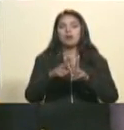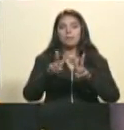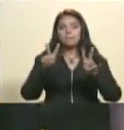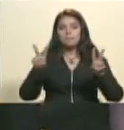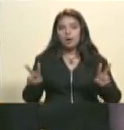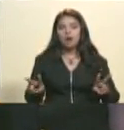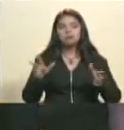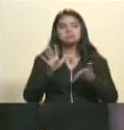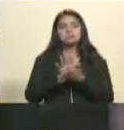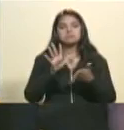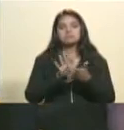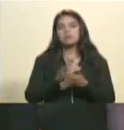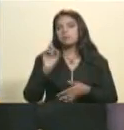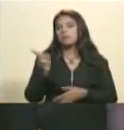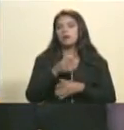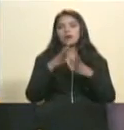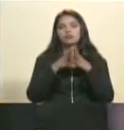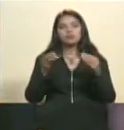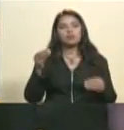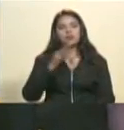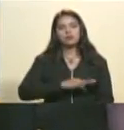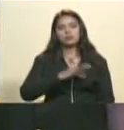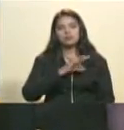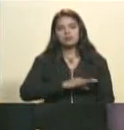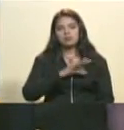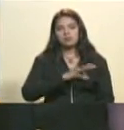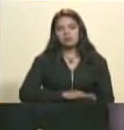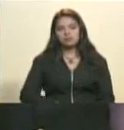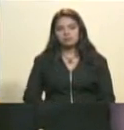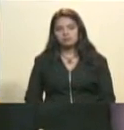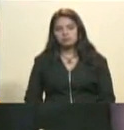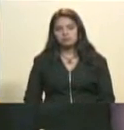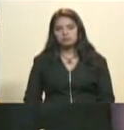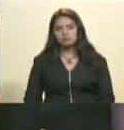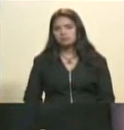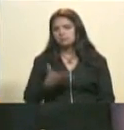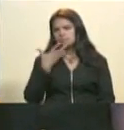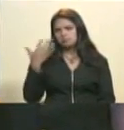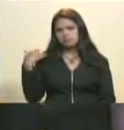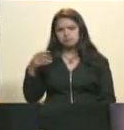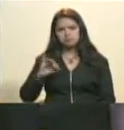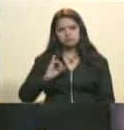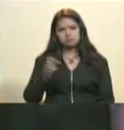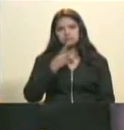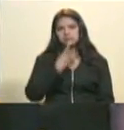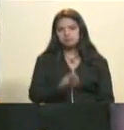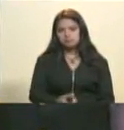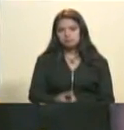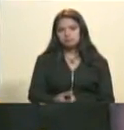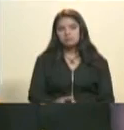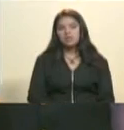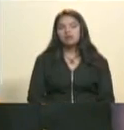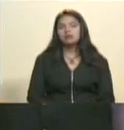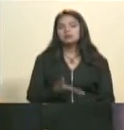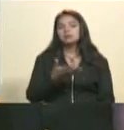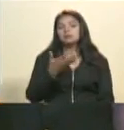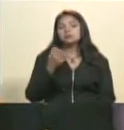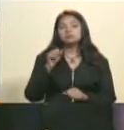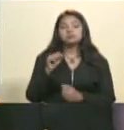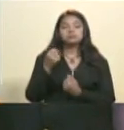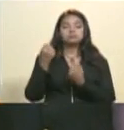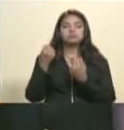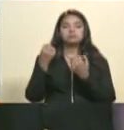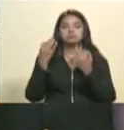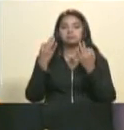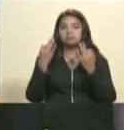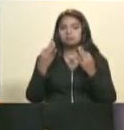y la armonía para toda la sociedad. Como ya hemos señalado, se ignora la